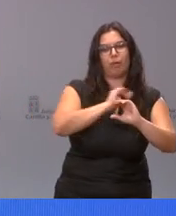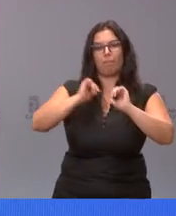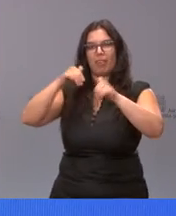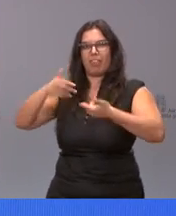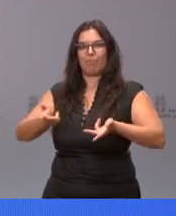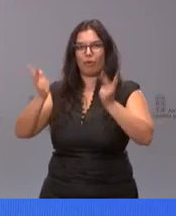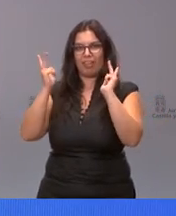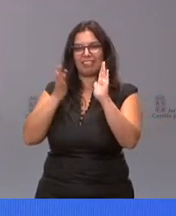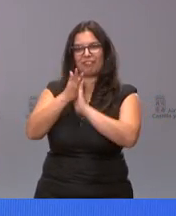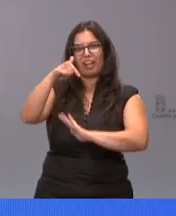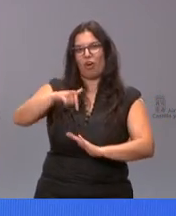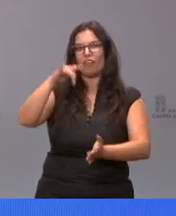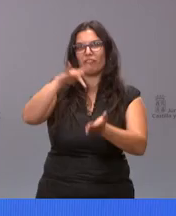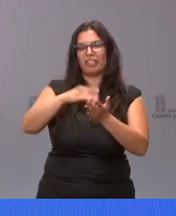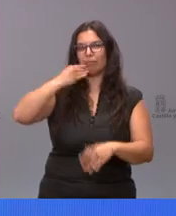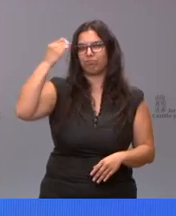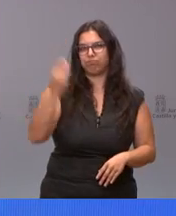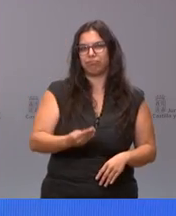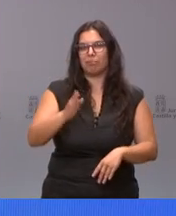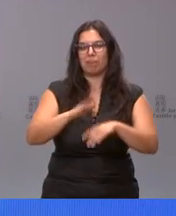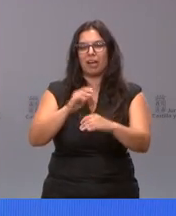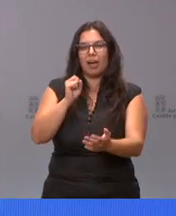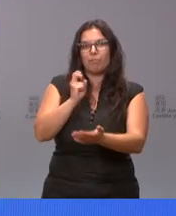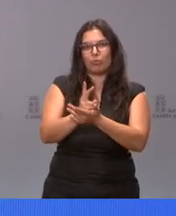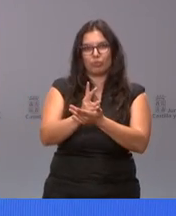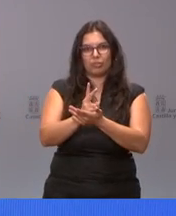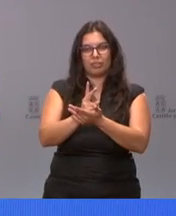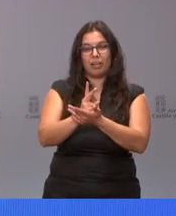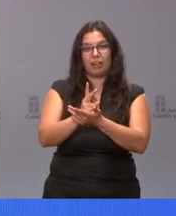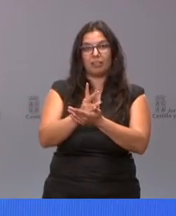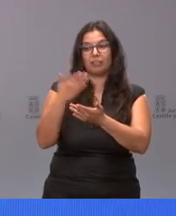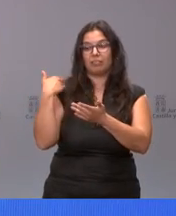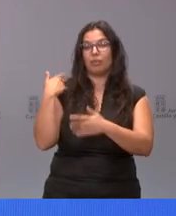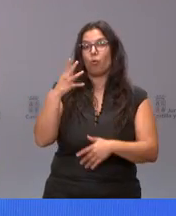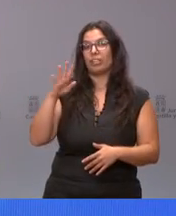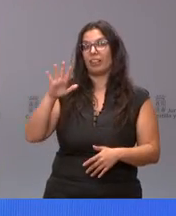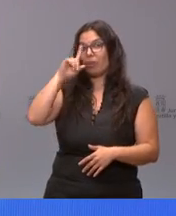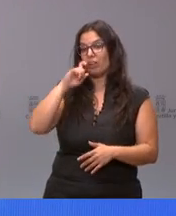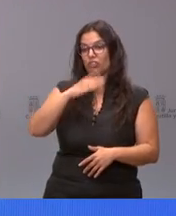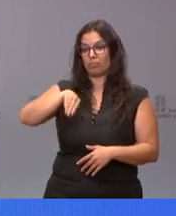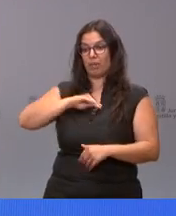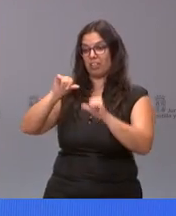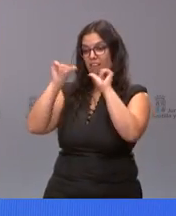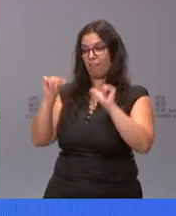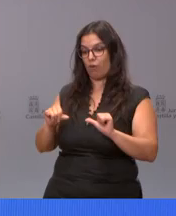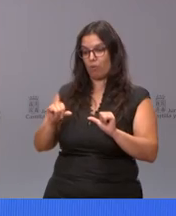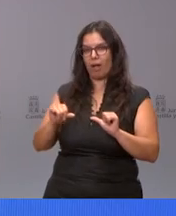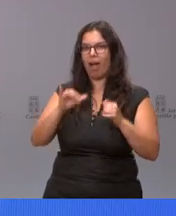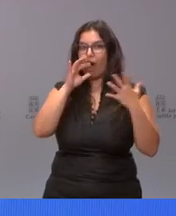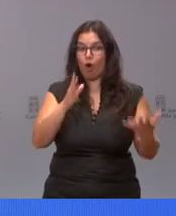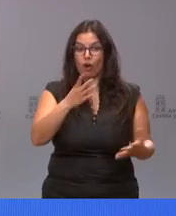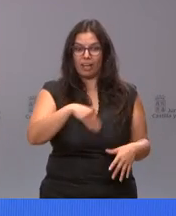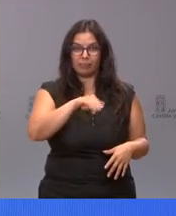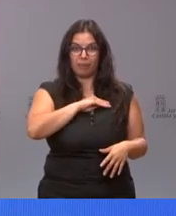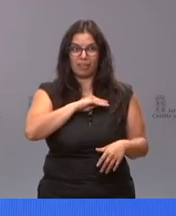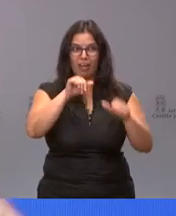día para hacer una apuesta por lo que era España hace 45 años, por lo que es España en